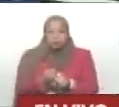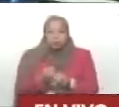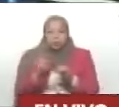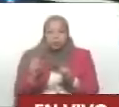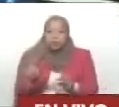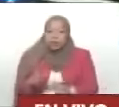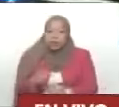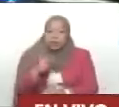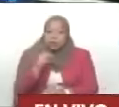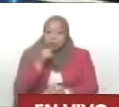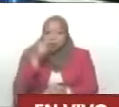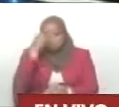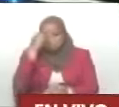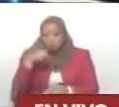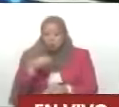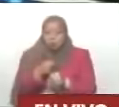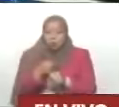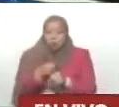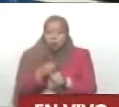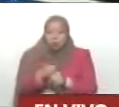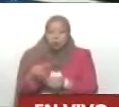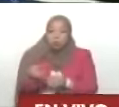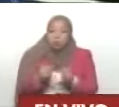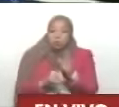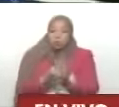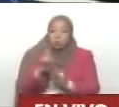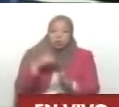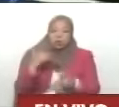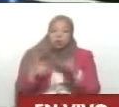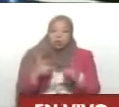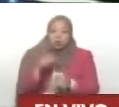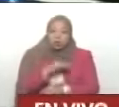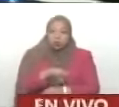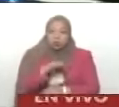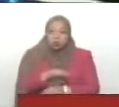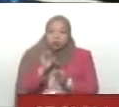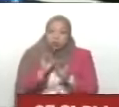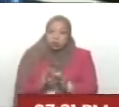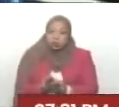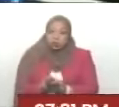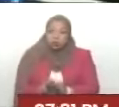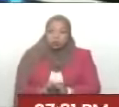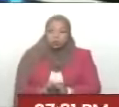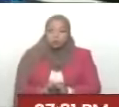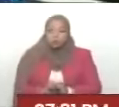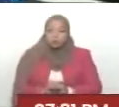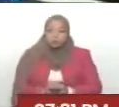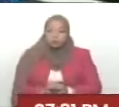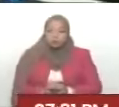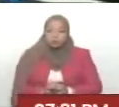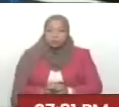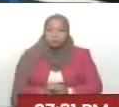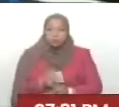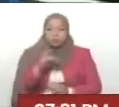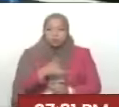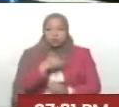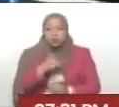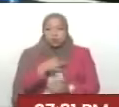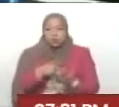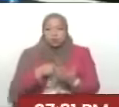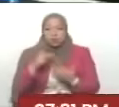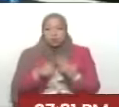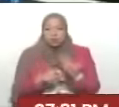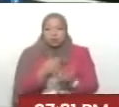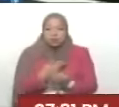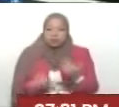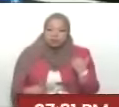tercer consenso, estamos hablando de desarrollar una economía sólida. Yo siempre digo en el programa, presidente,